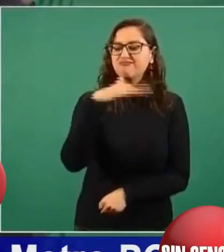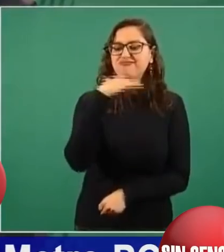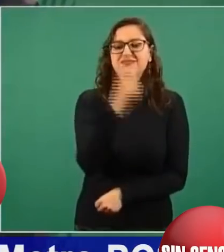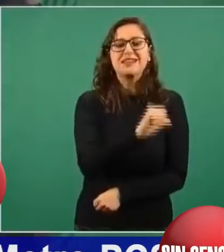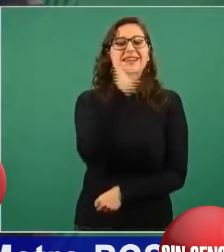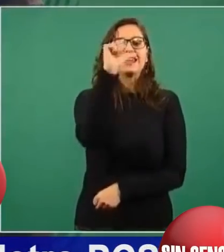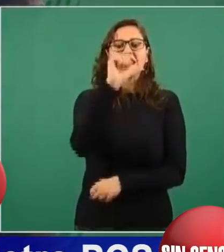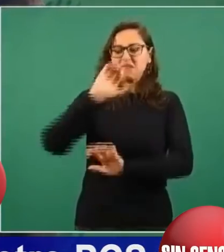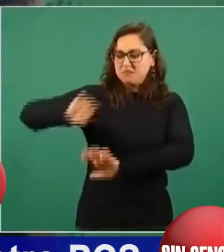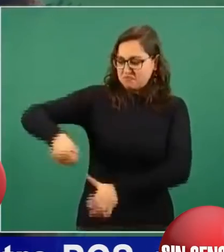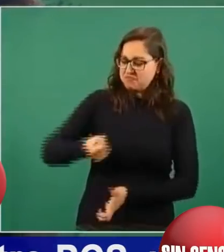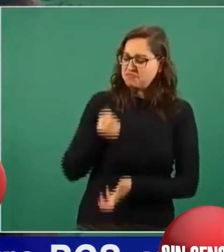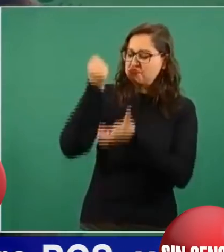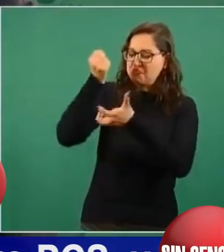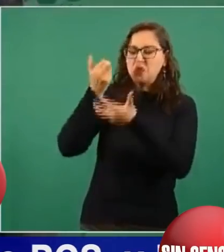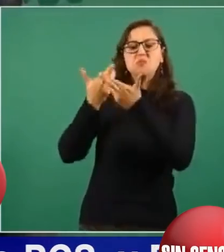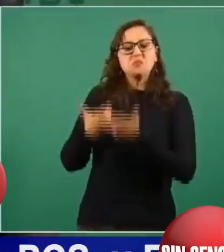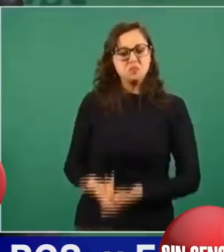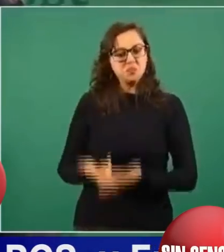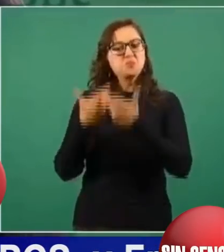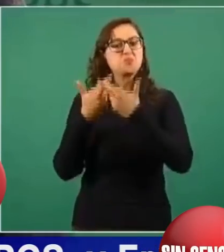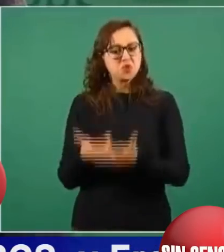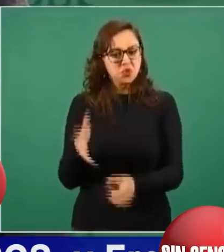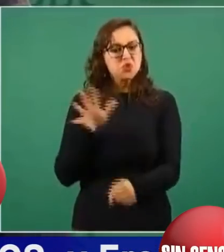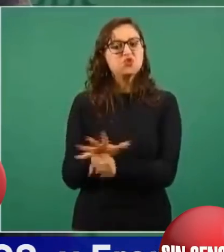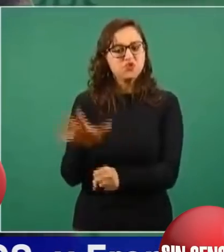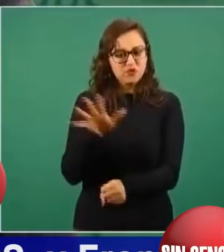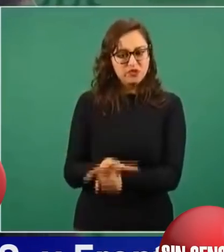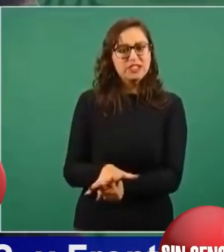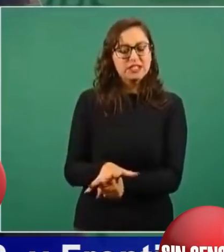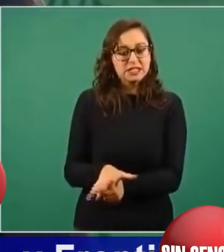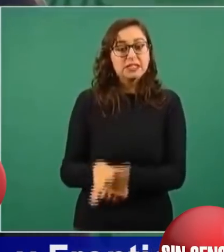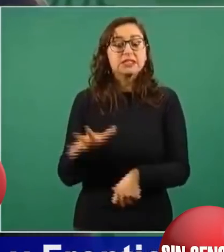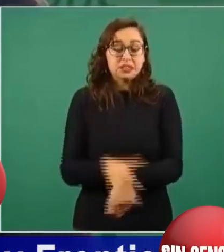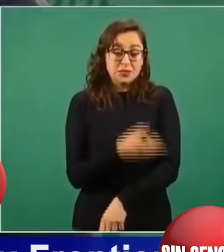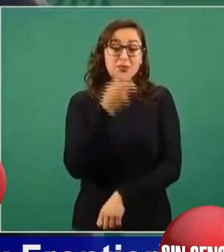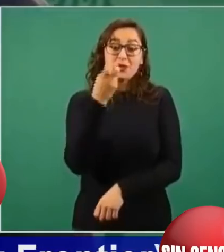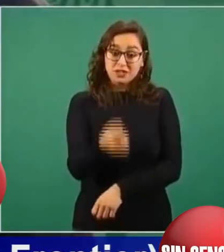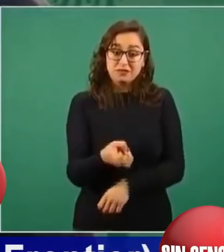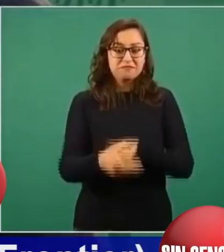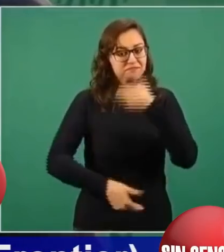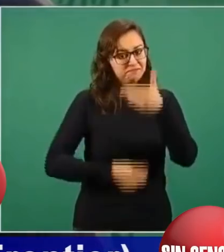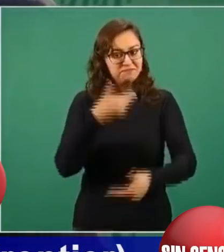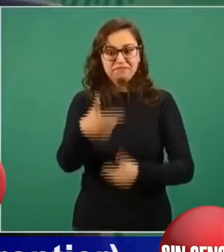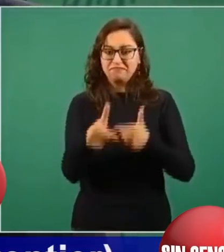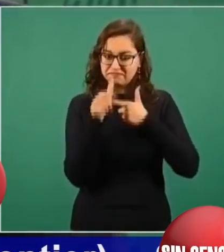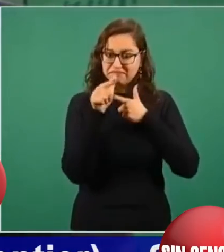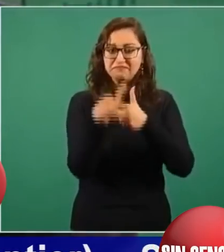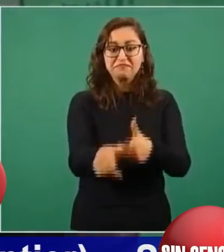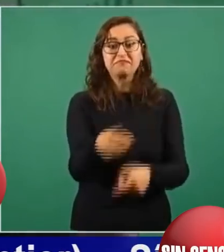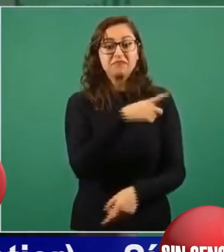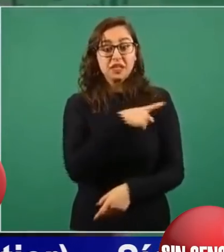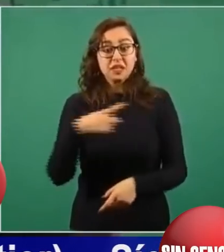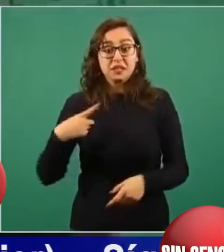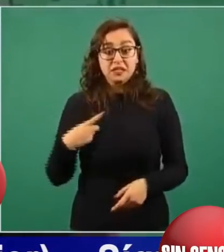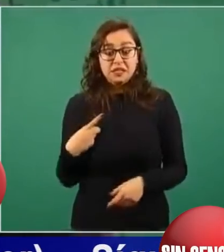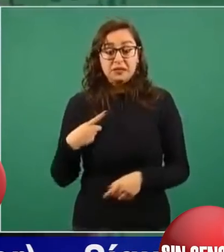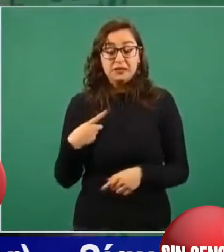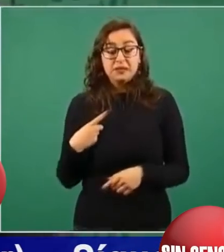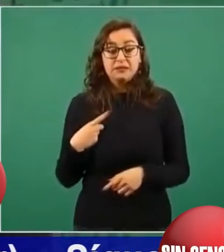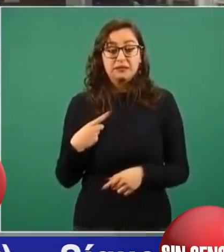alcanza. Por eso debemos de continuar adelante. El que no debe de continuar